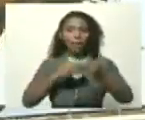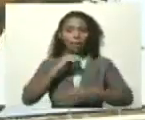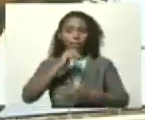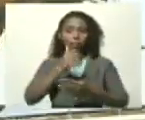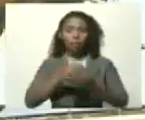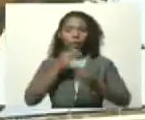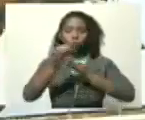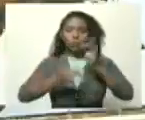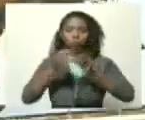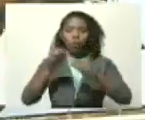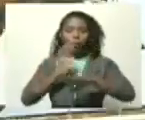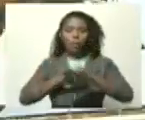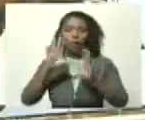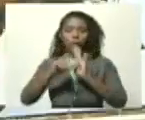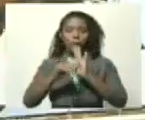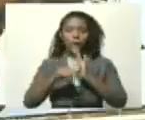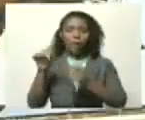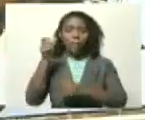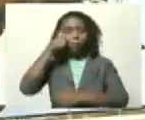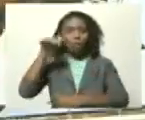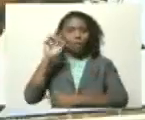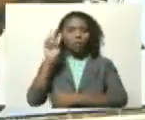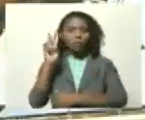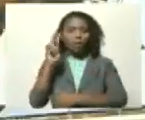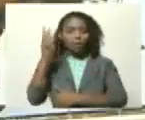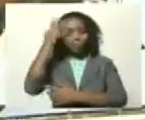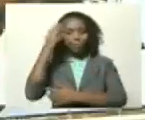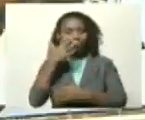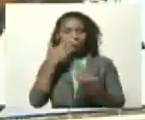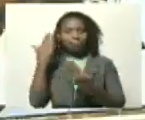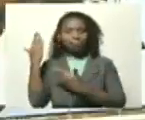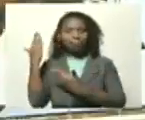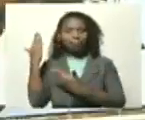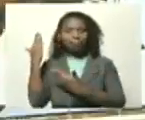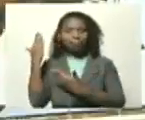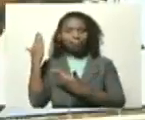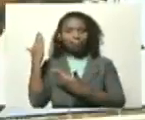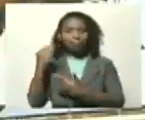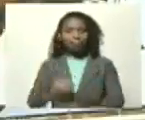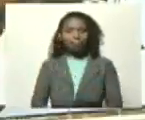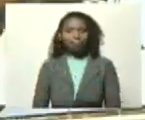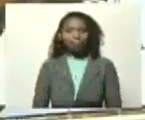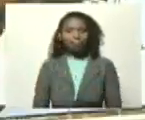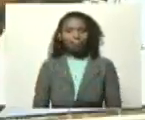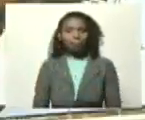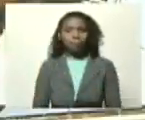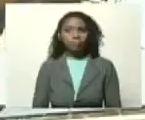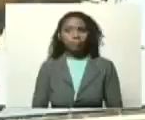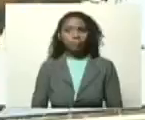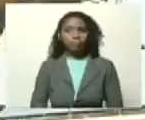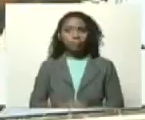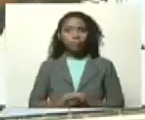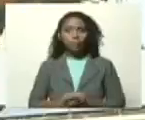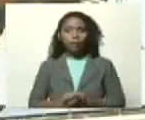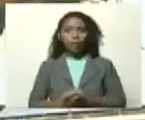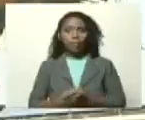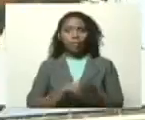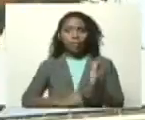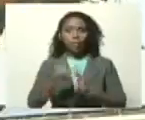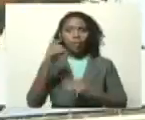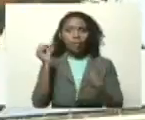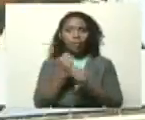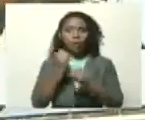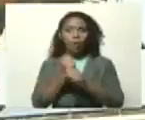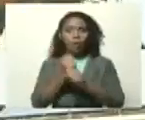lo que ha sido robado al pueblo venezolano. Gisette. Graya, el trabajo que ha sido desarrollado durante el día de